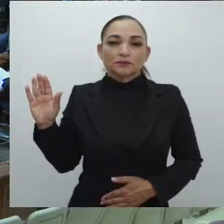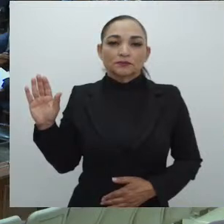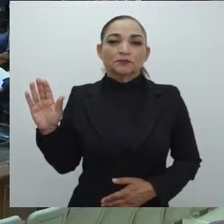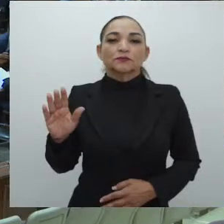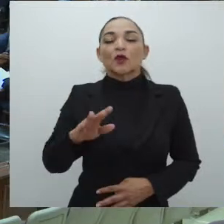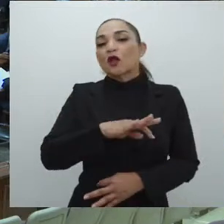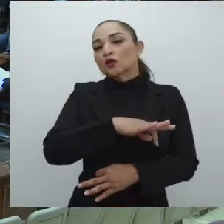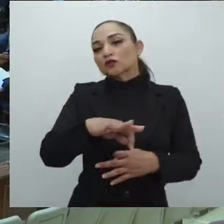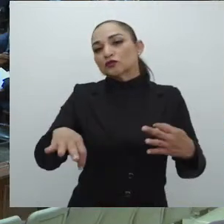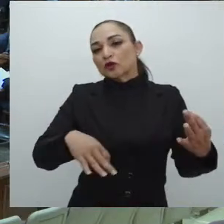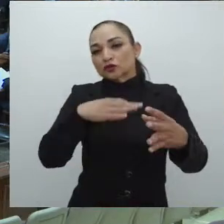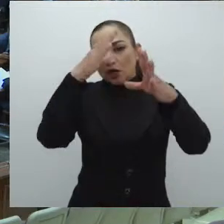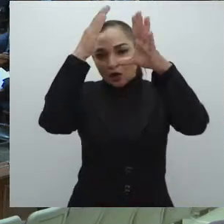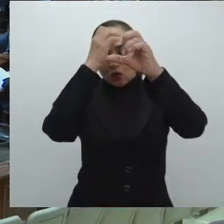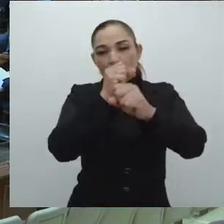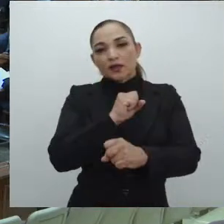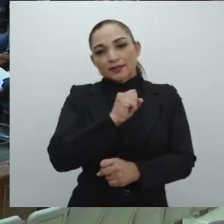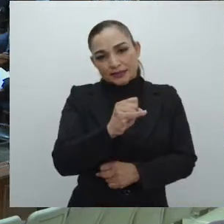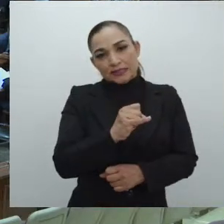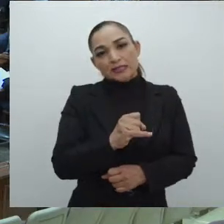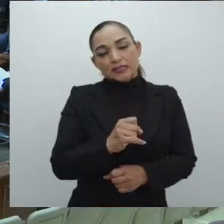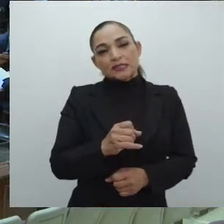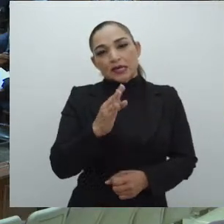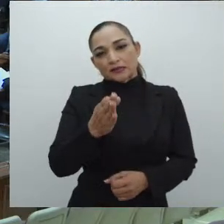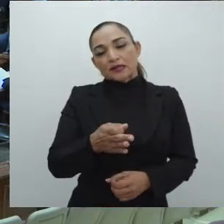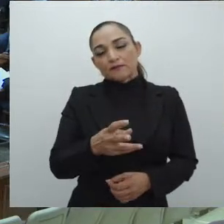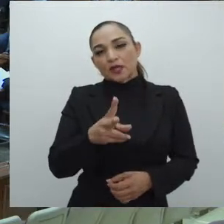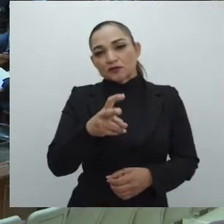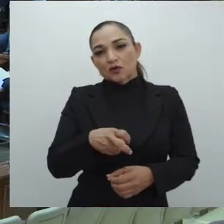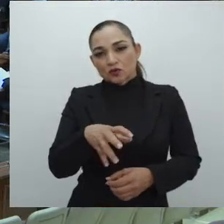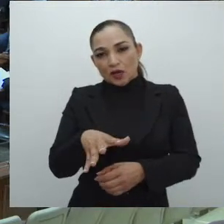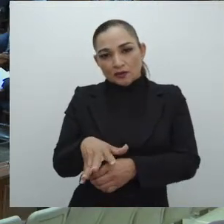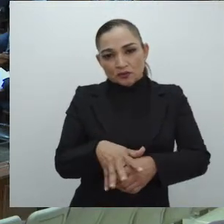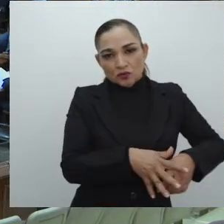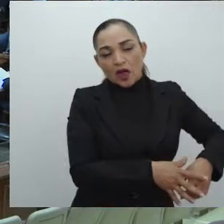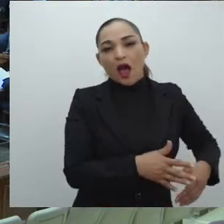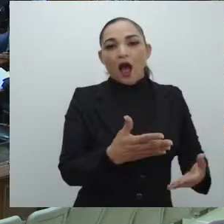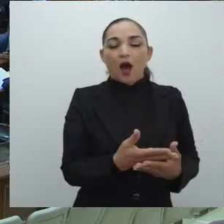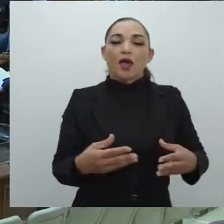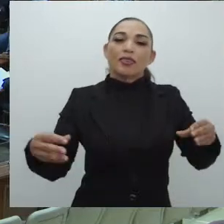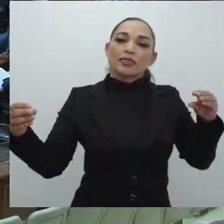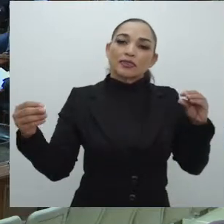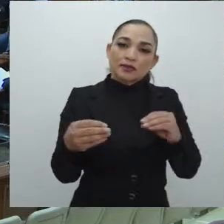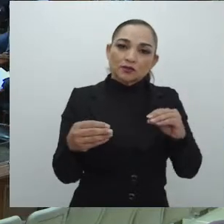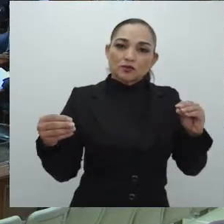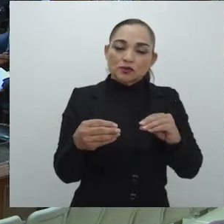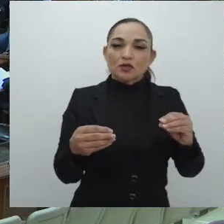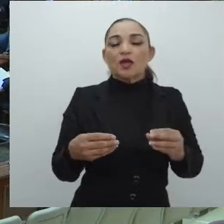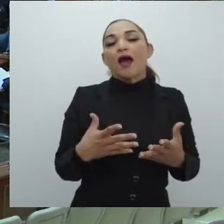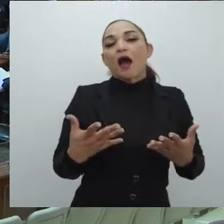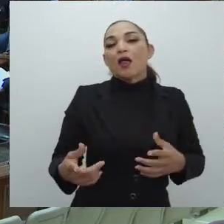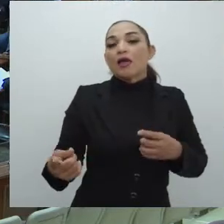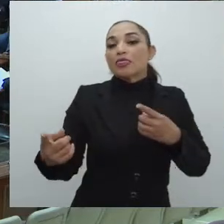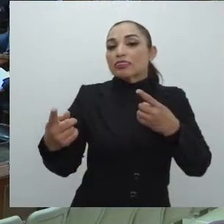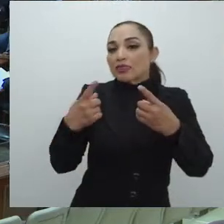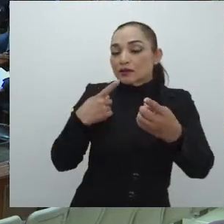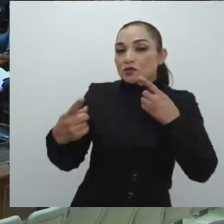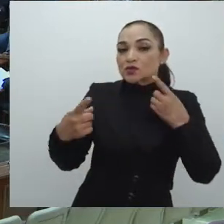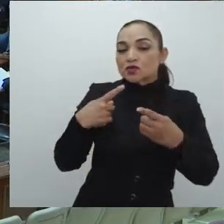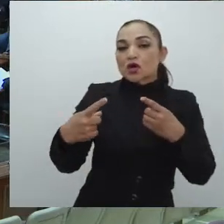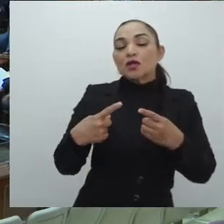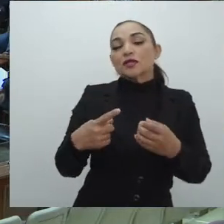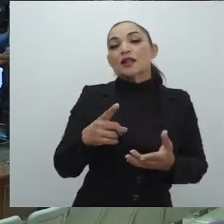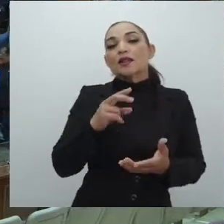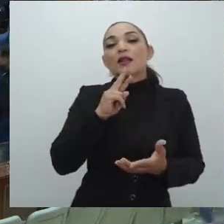Por unanimidad se aprueba la dispensa de la segunda lectura de este dictamen, por lo que procede a ponerlo a discusión. Esta discusión, el dictamen en lo general.